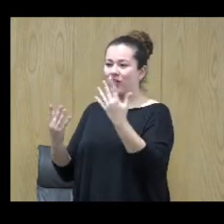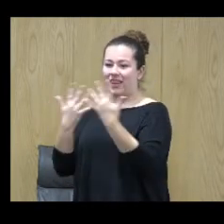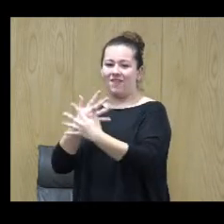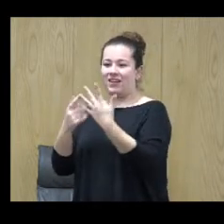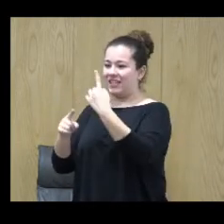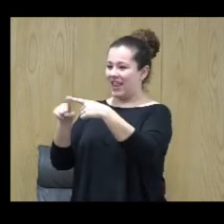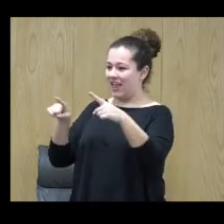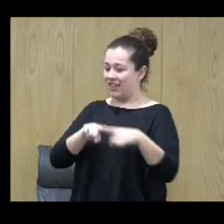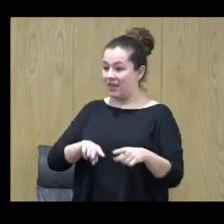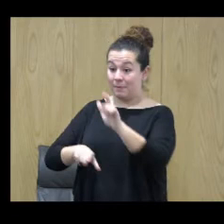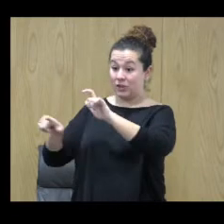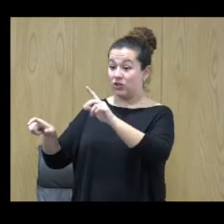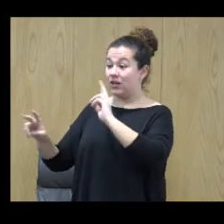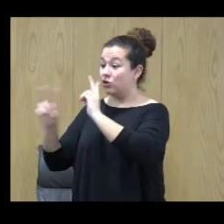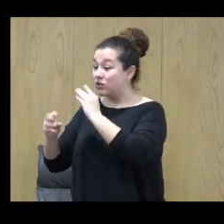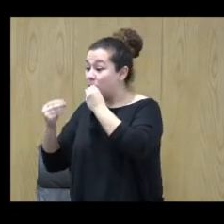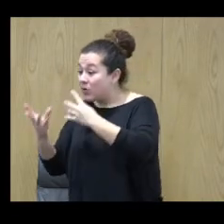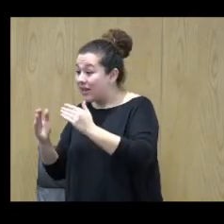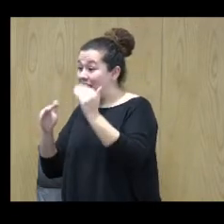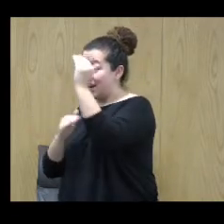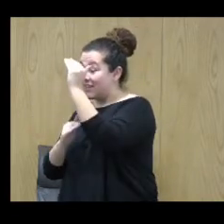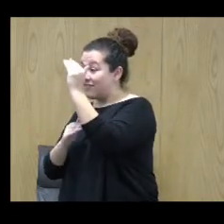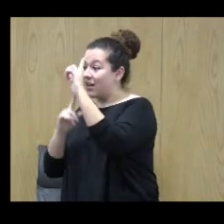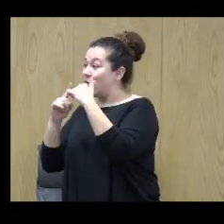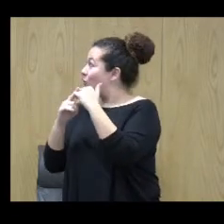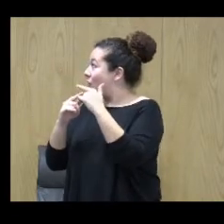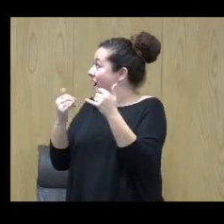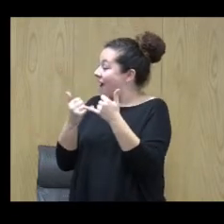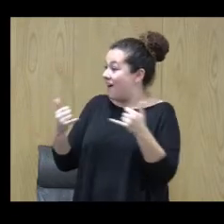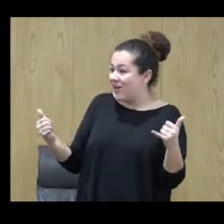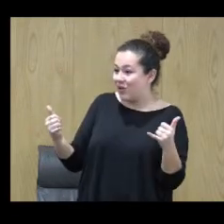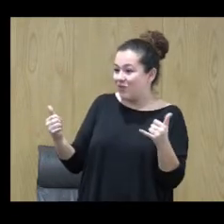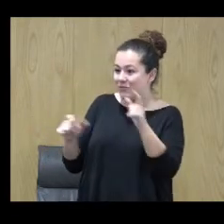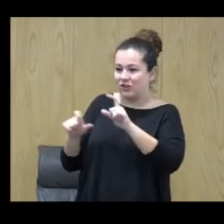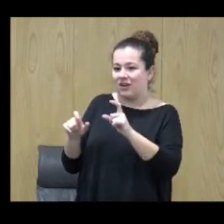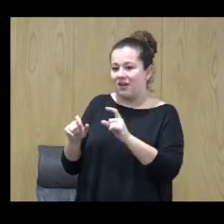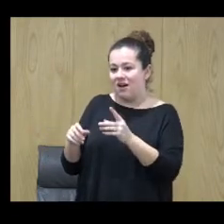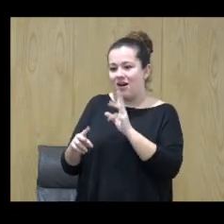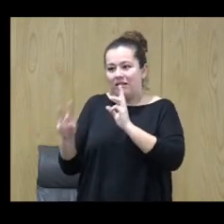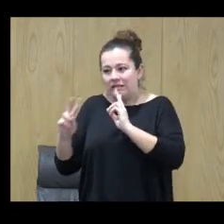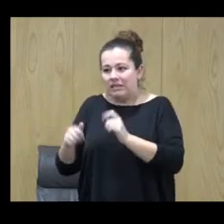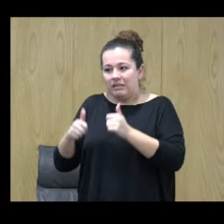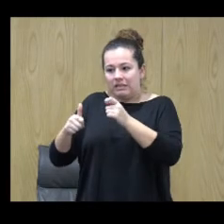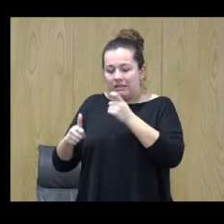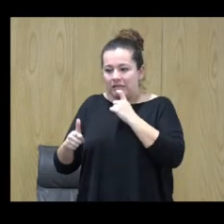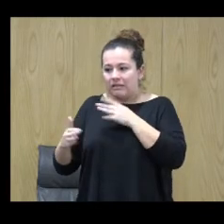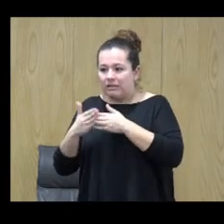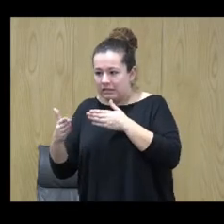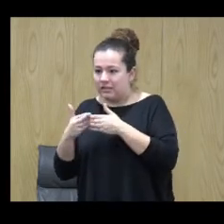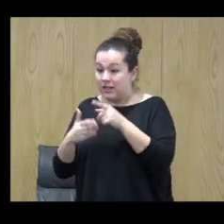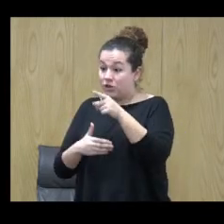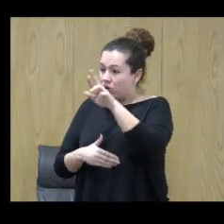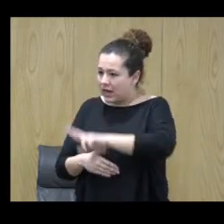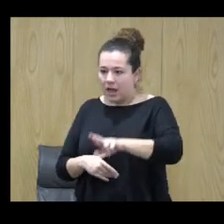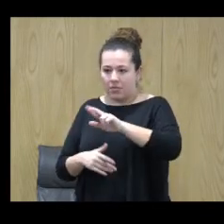hay personas que contestan muy bien arriba, y la franja de abajo, personas que lo hacen con más dificultad, ¿veis? Y eso se repite